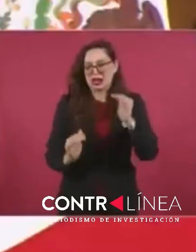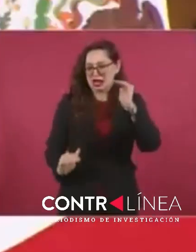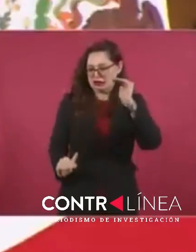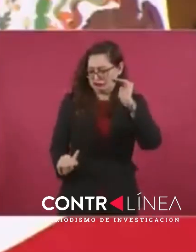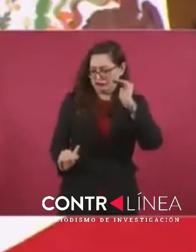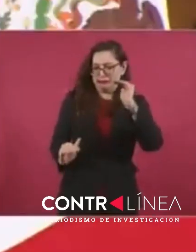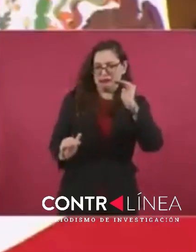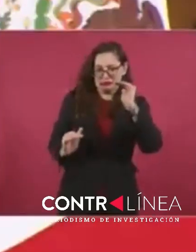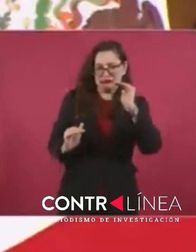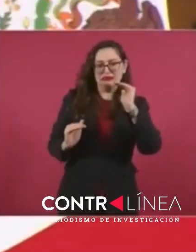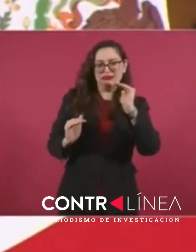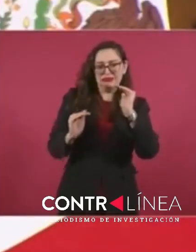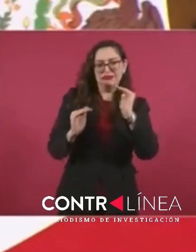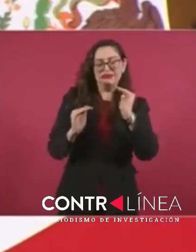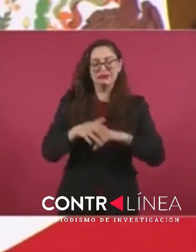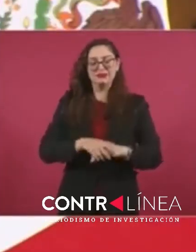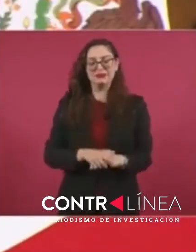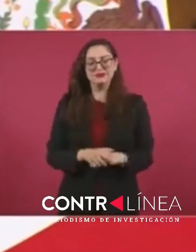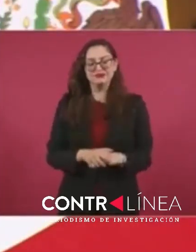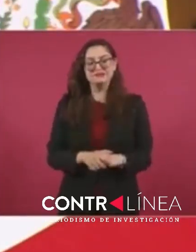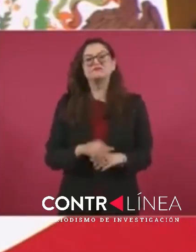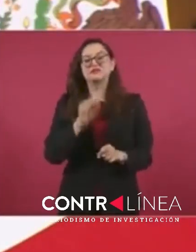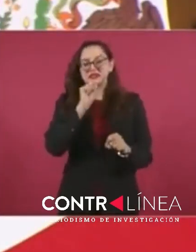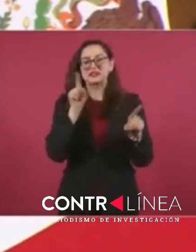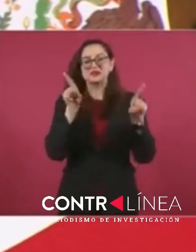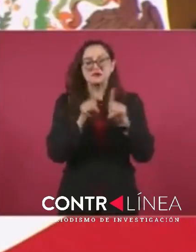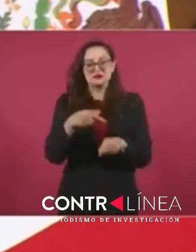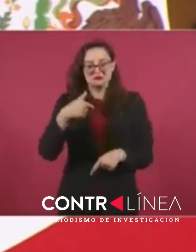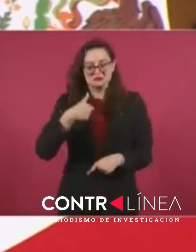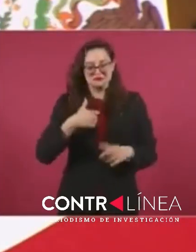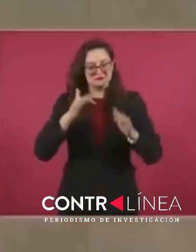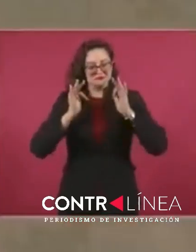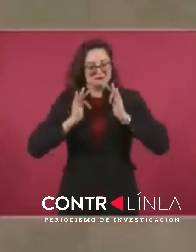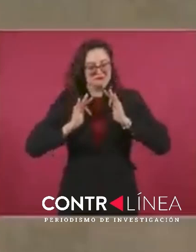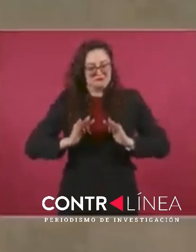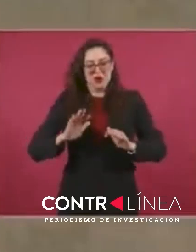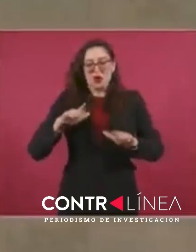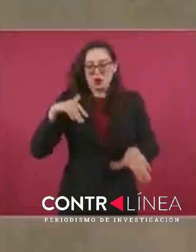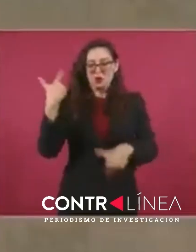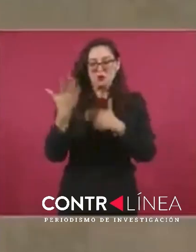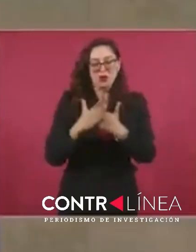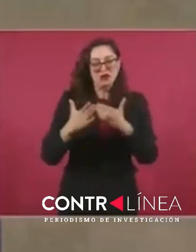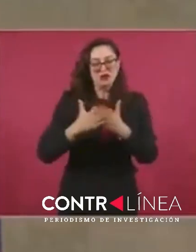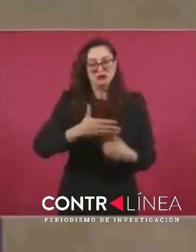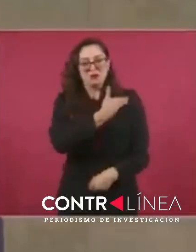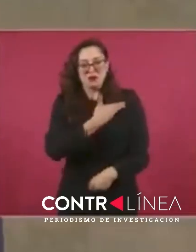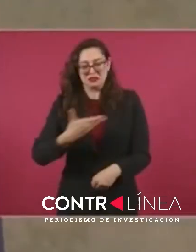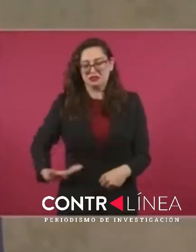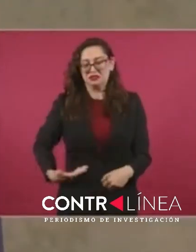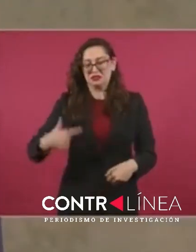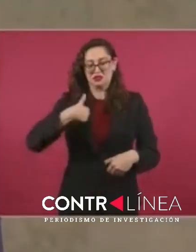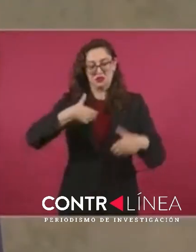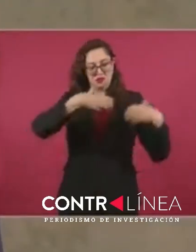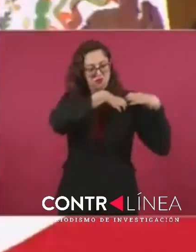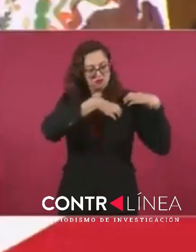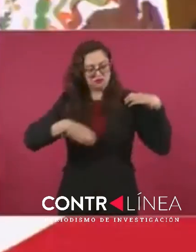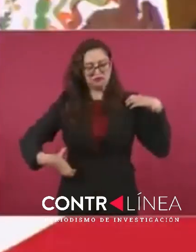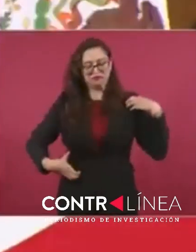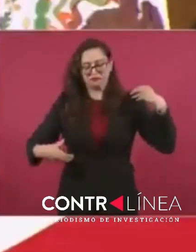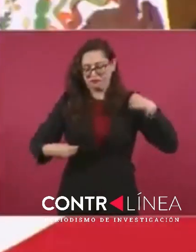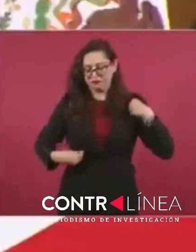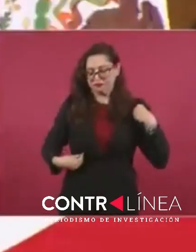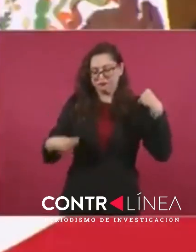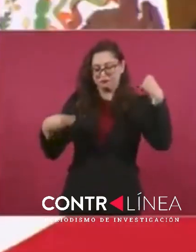también tranquilo porque a quien entregaré la banda presidencial por mandato del